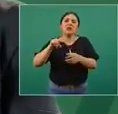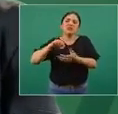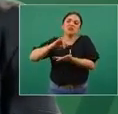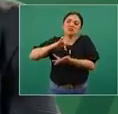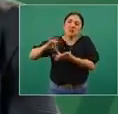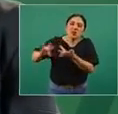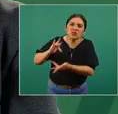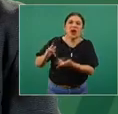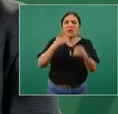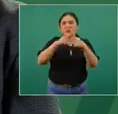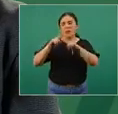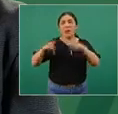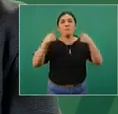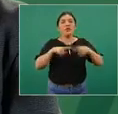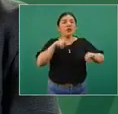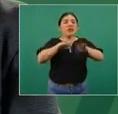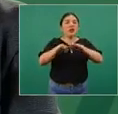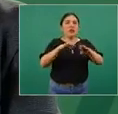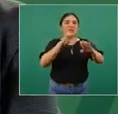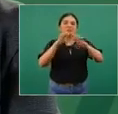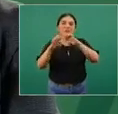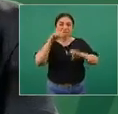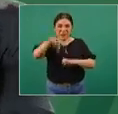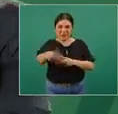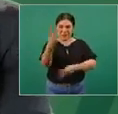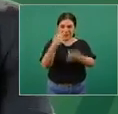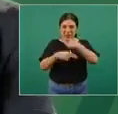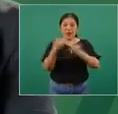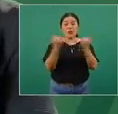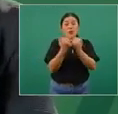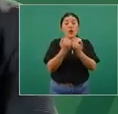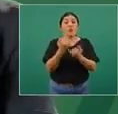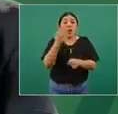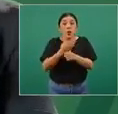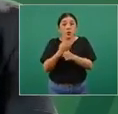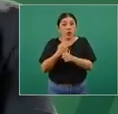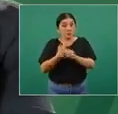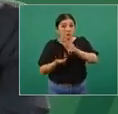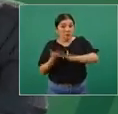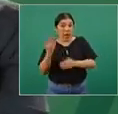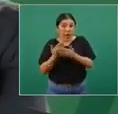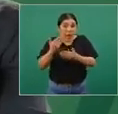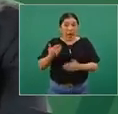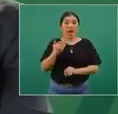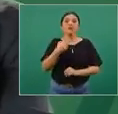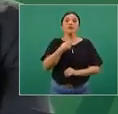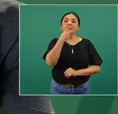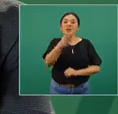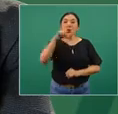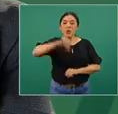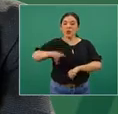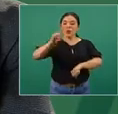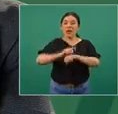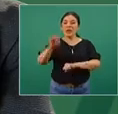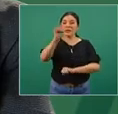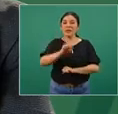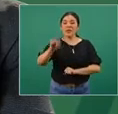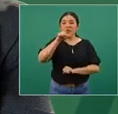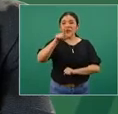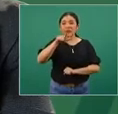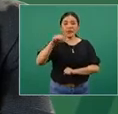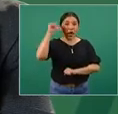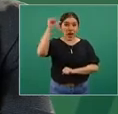plataformas, agradecemos al personal de prensa que se encuentra aquí con nosotros y antes de despedirnos en este sábado 17 de